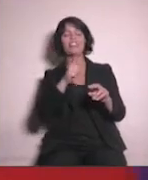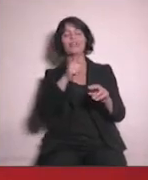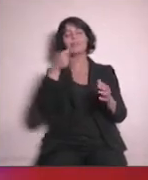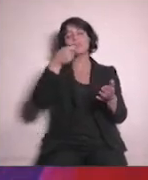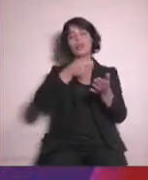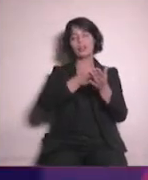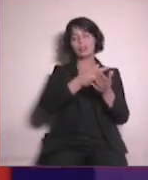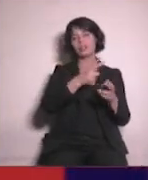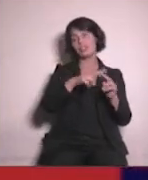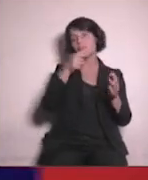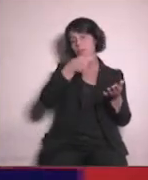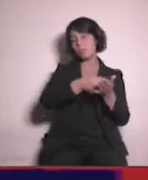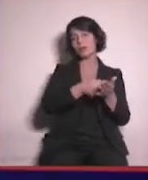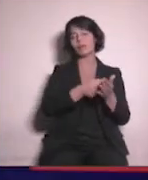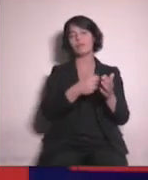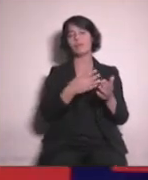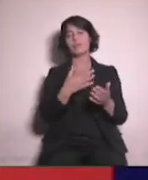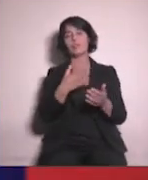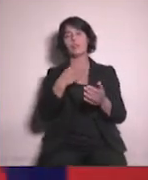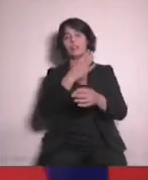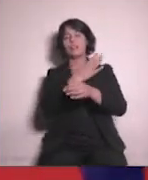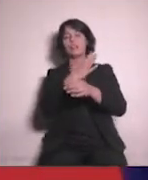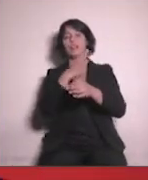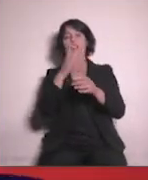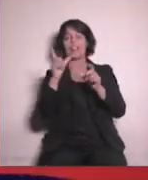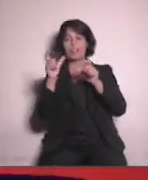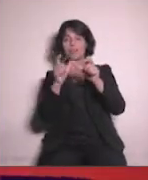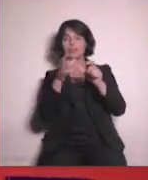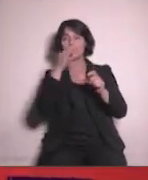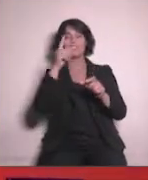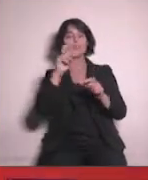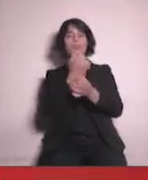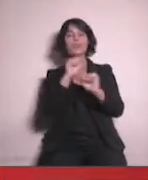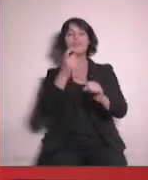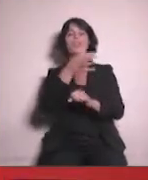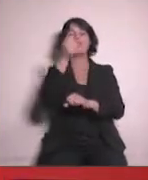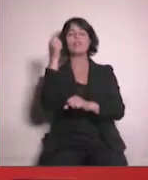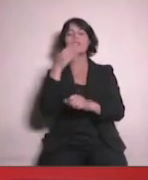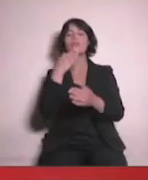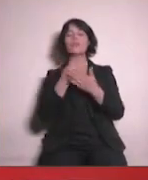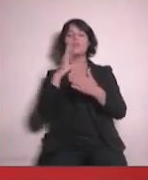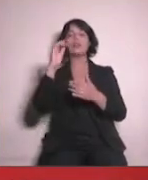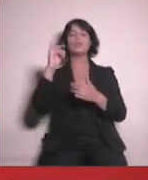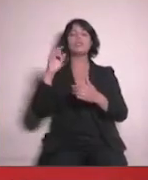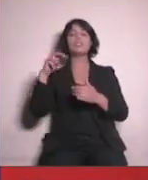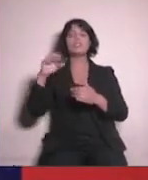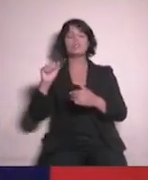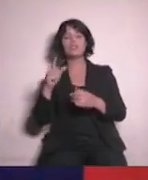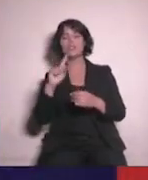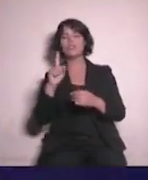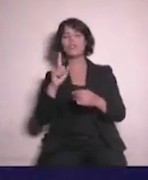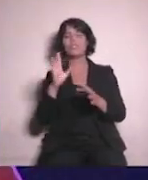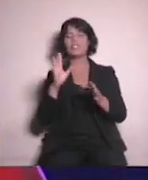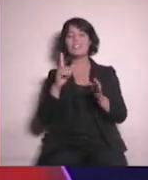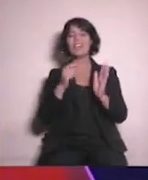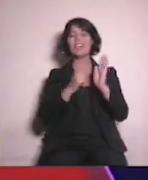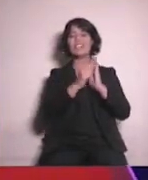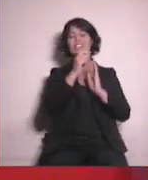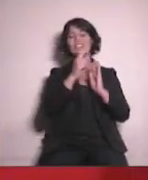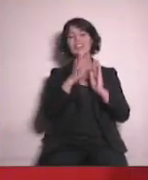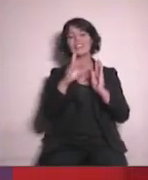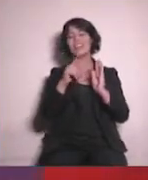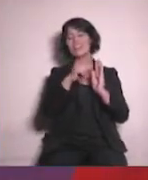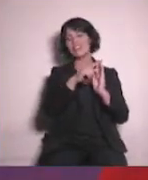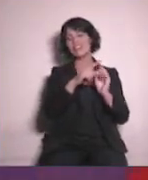la AFP no se puede cobrar mientras la cotización no esté acreditada en la cuenta obligatoria.